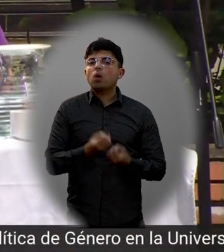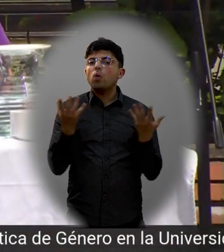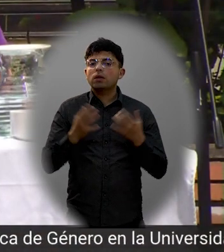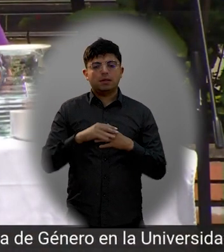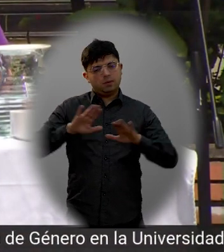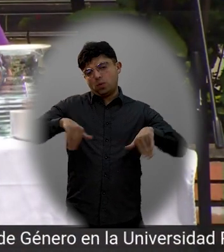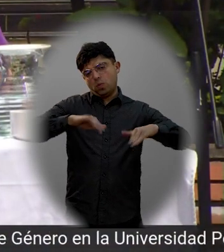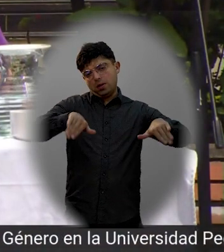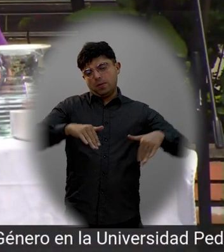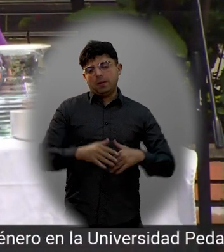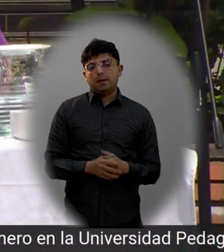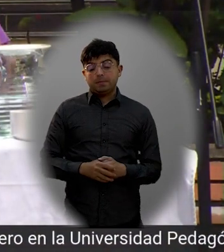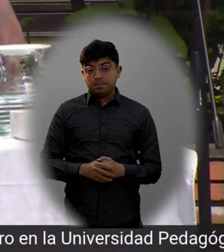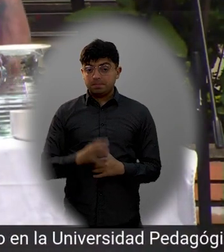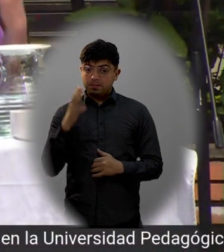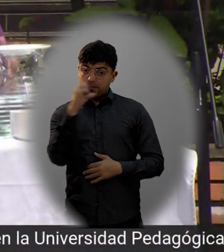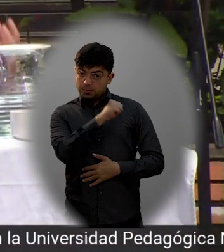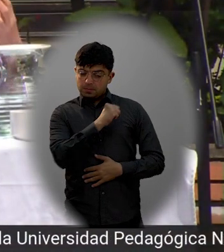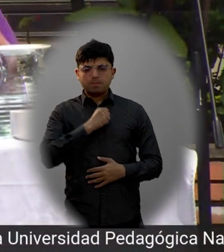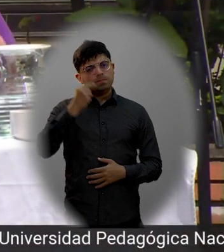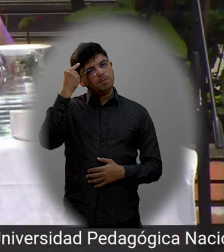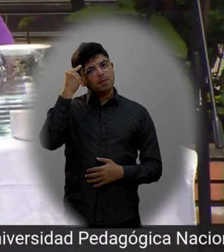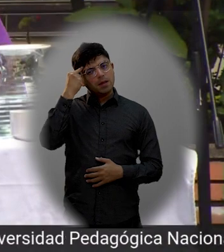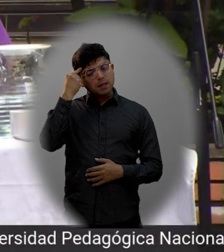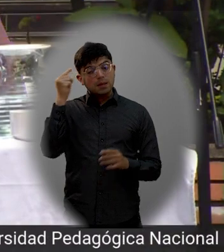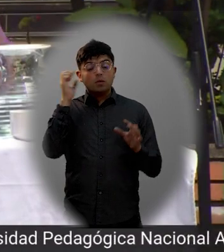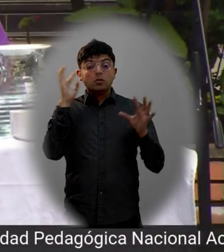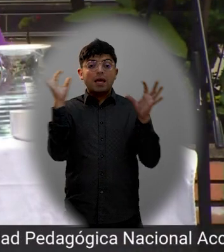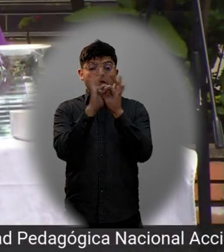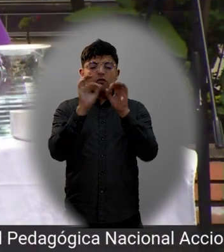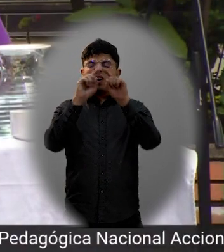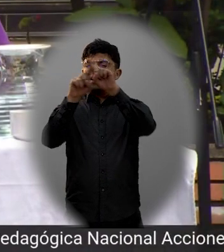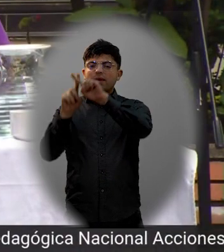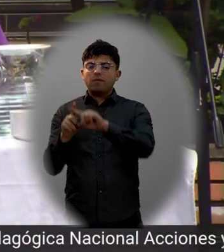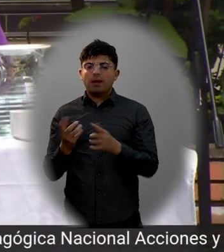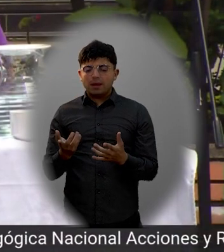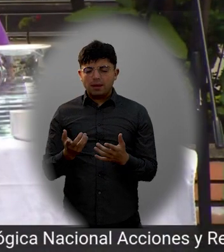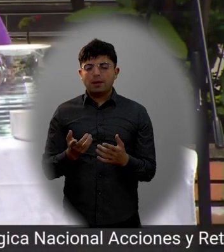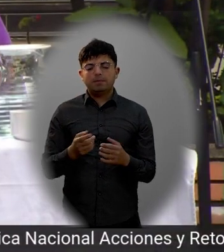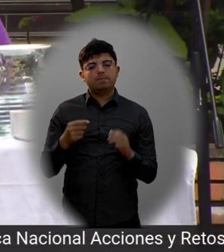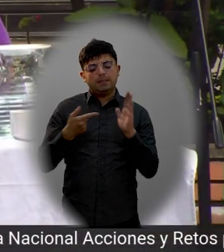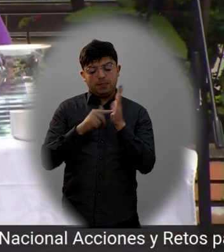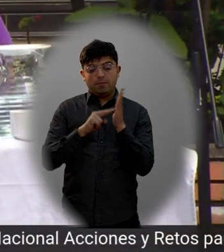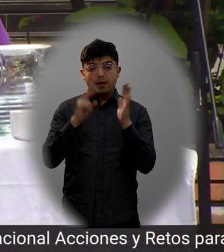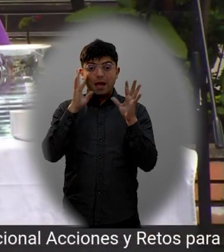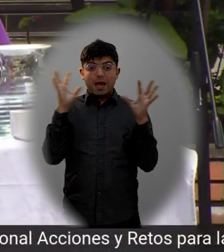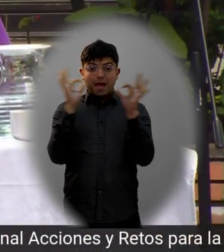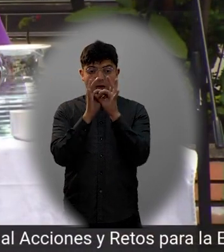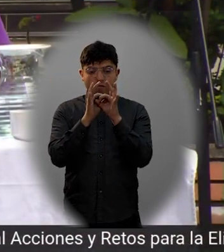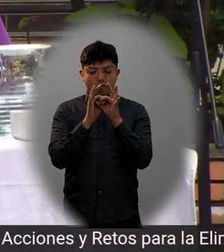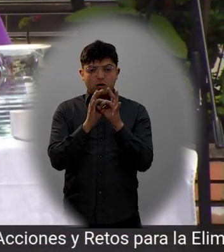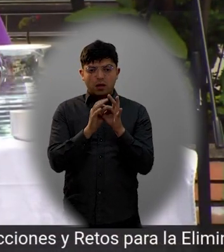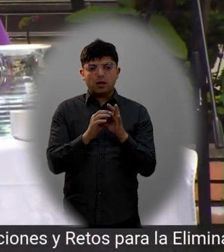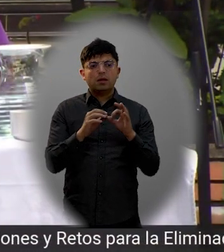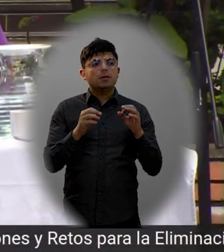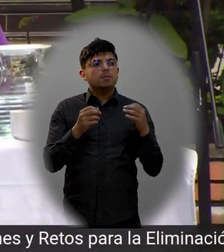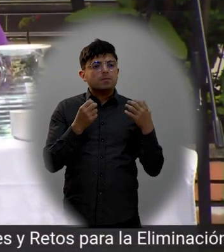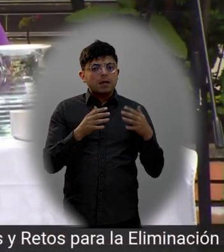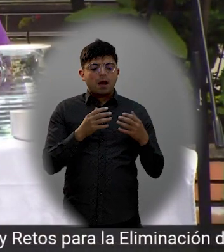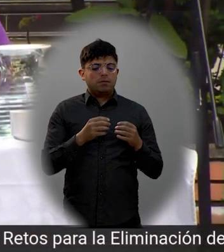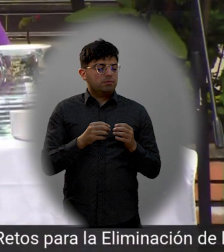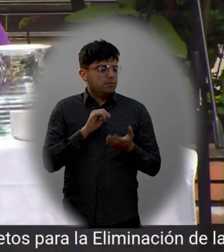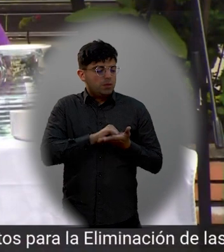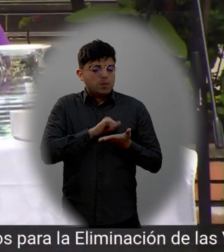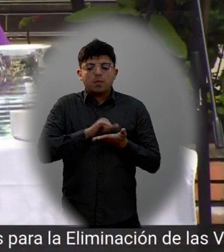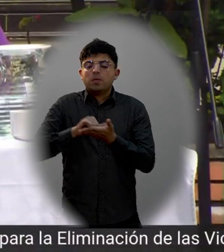las hay. Entonces, pensemos que el enfoque diferencial no tiene que ser un enfoque potable para la